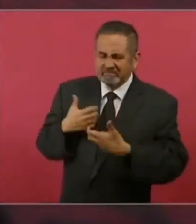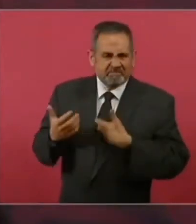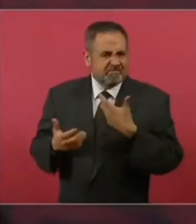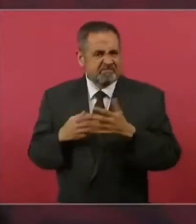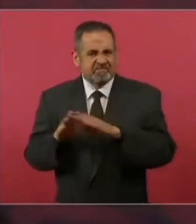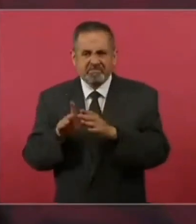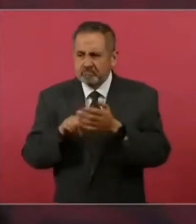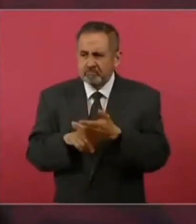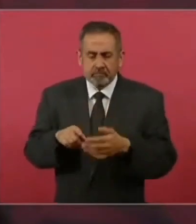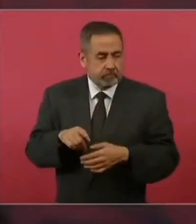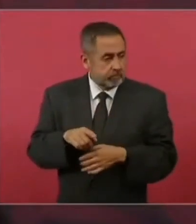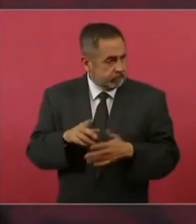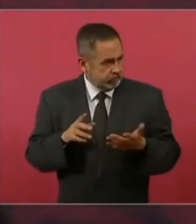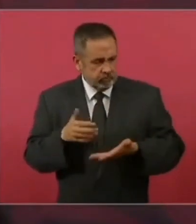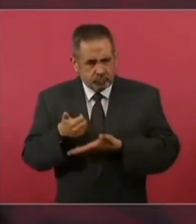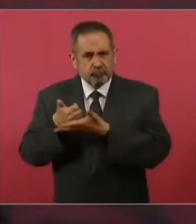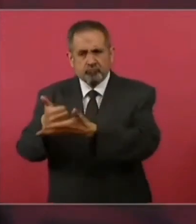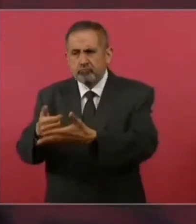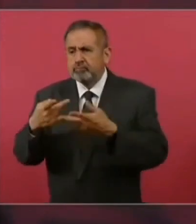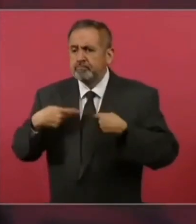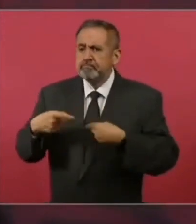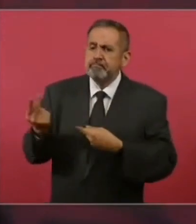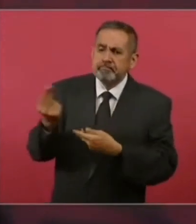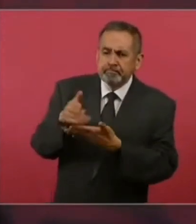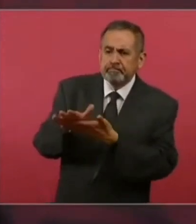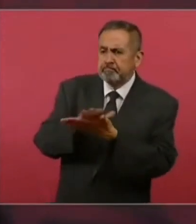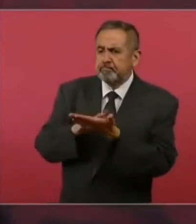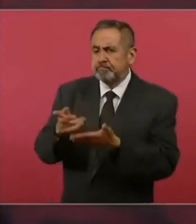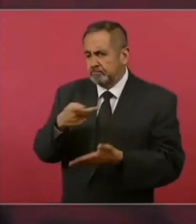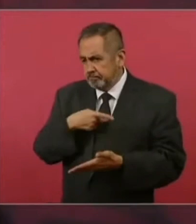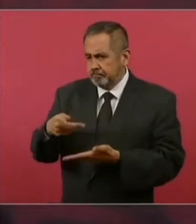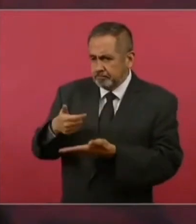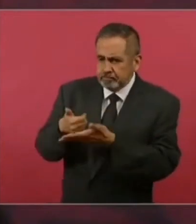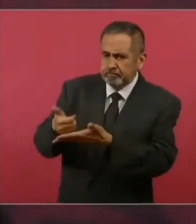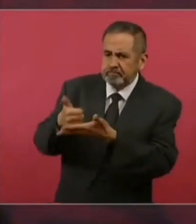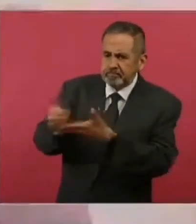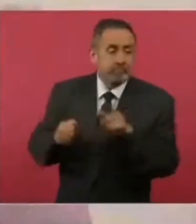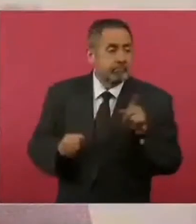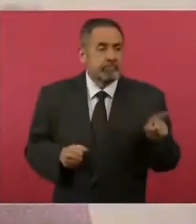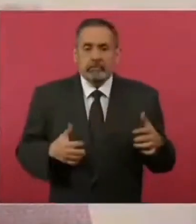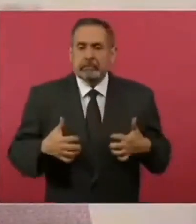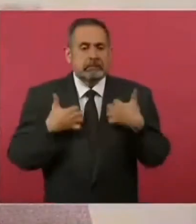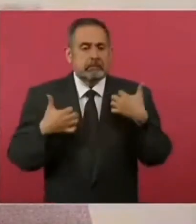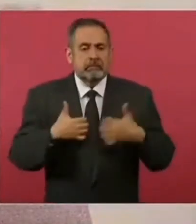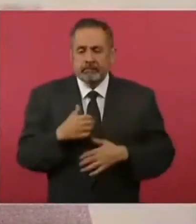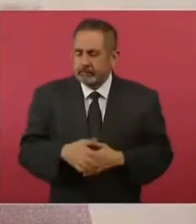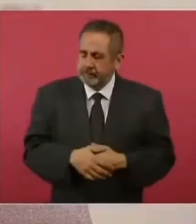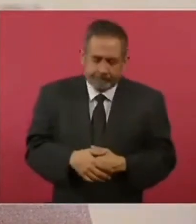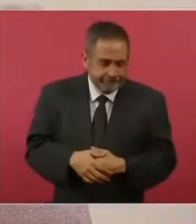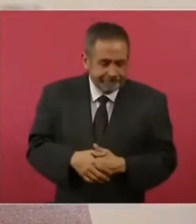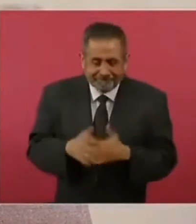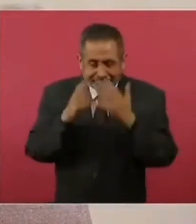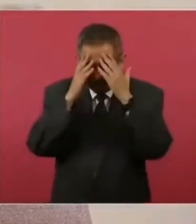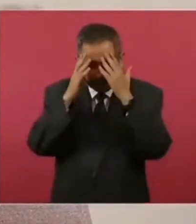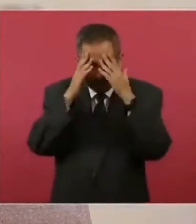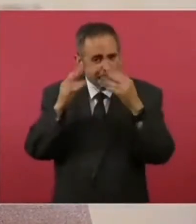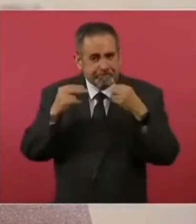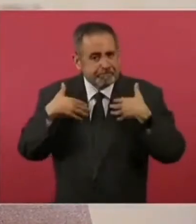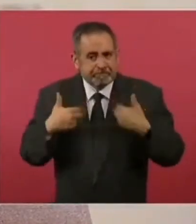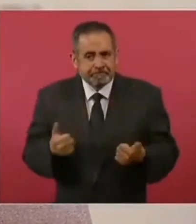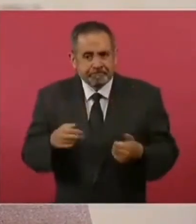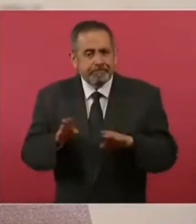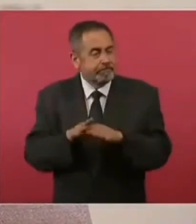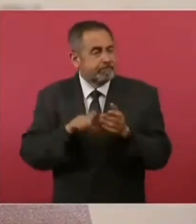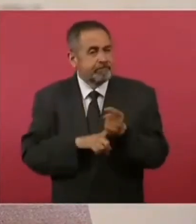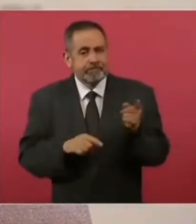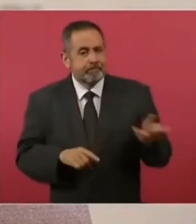el que se ayude a la gente necesitada, a la gente pobre. Siempre digo que no sé cómo